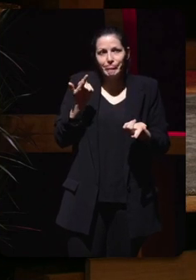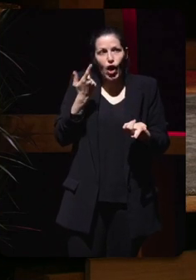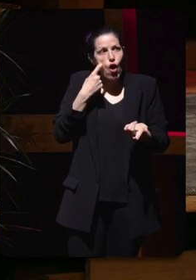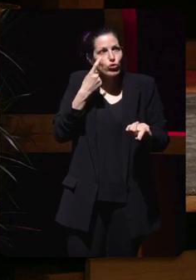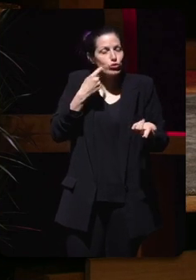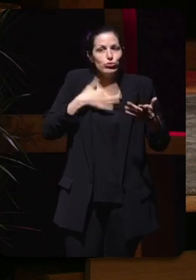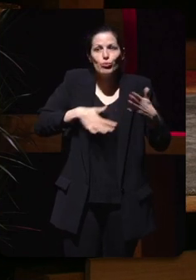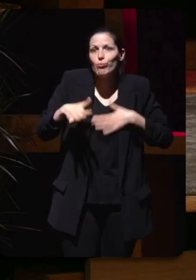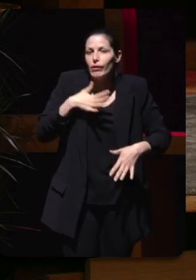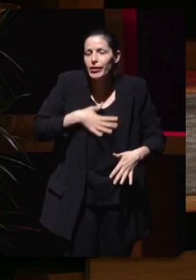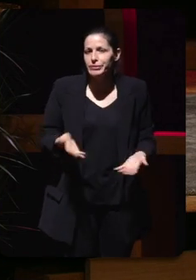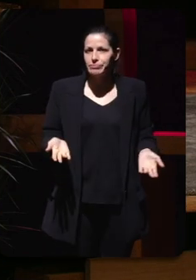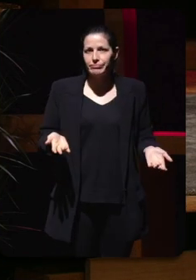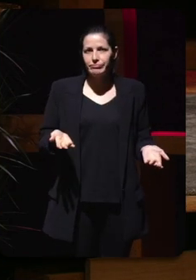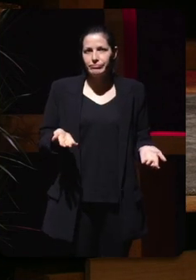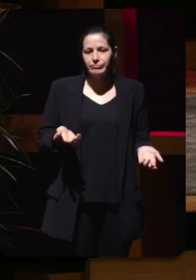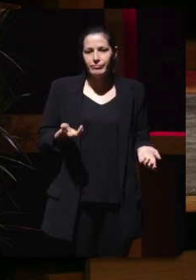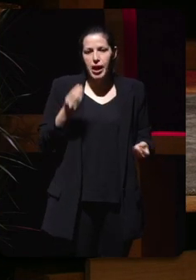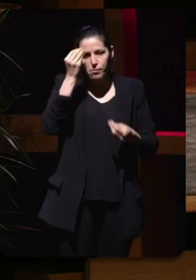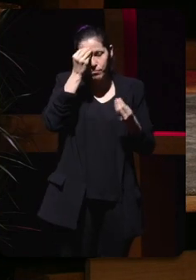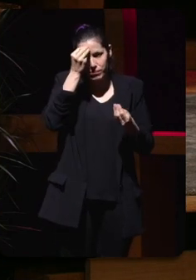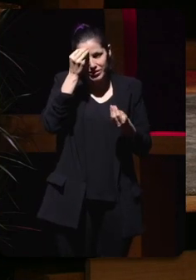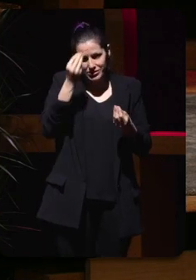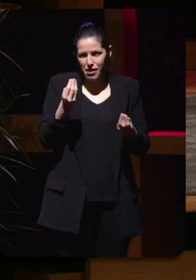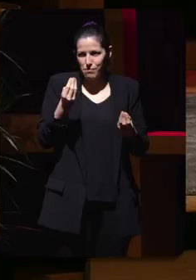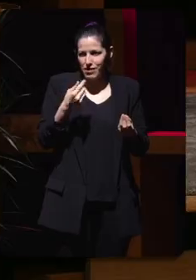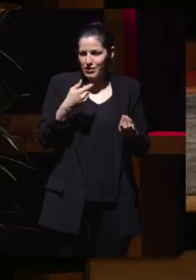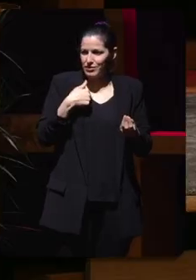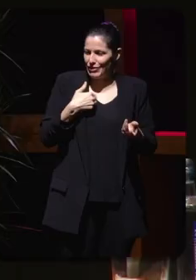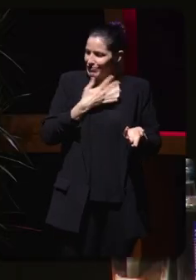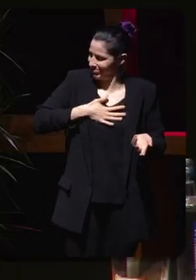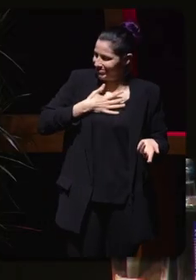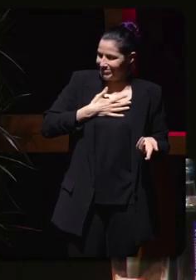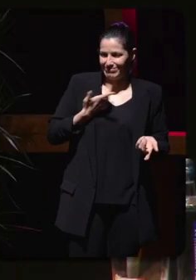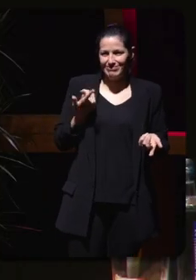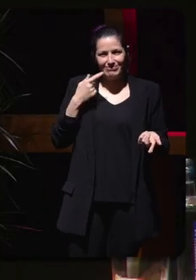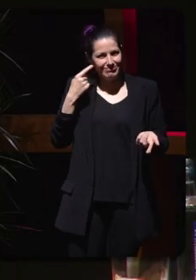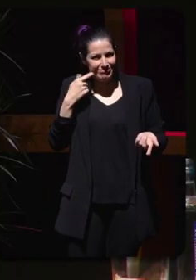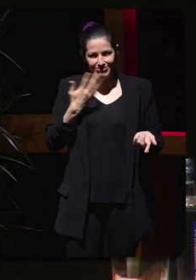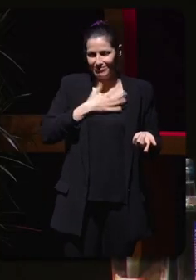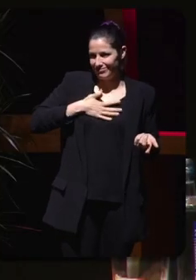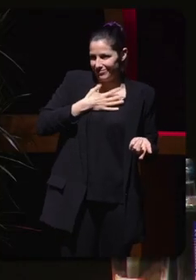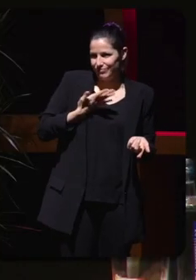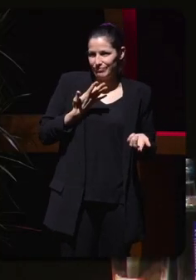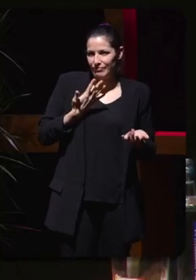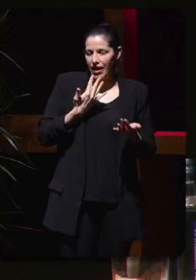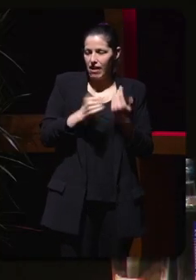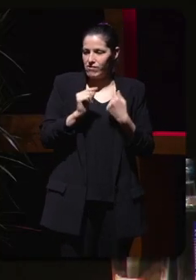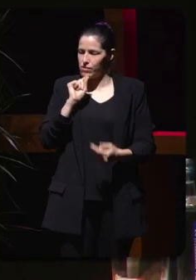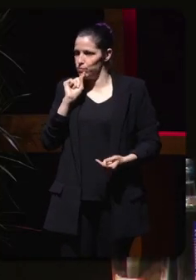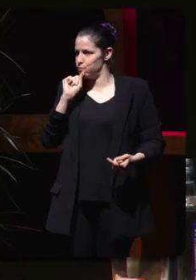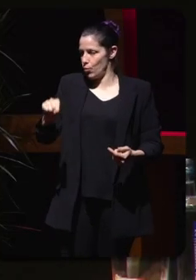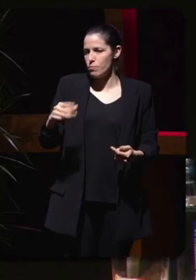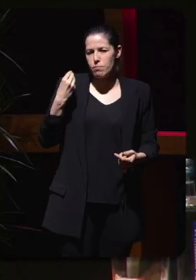y aparte lo que creían que me iba a satisfacer, ¿no? Realmente. Claro, cuando les ponías enfrente eso, decían, Dios